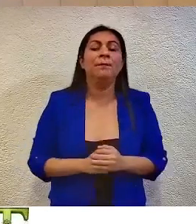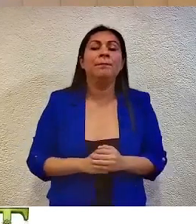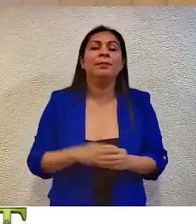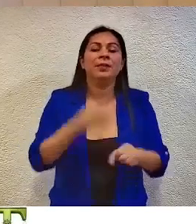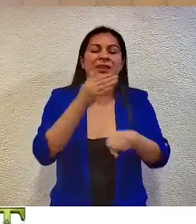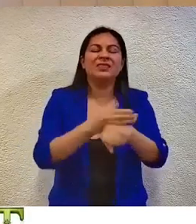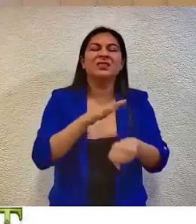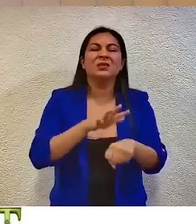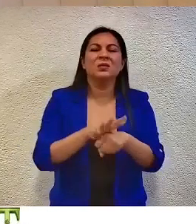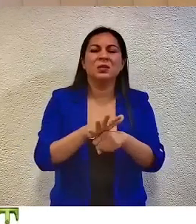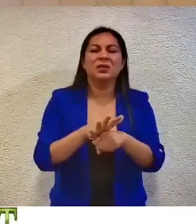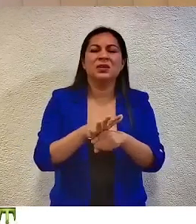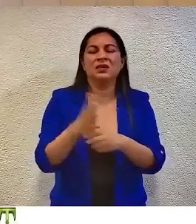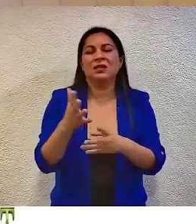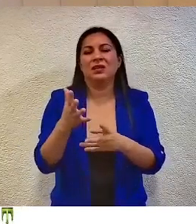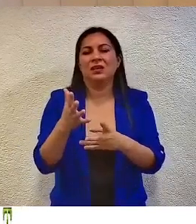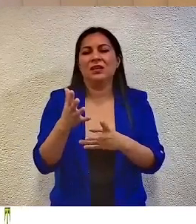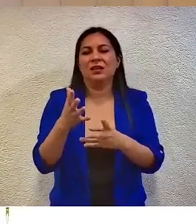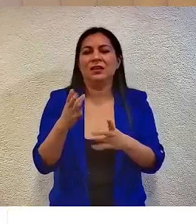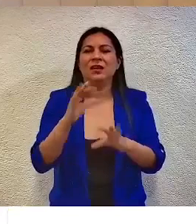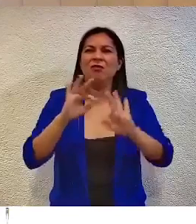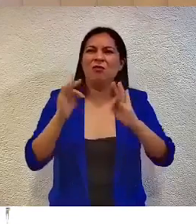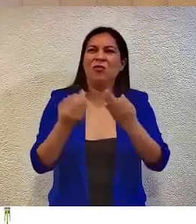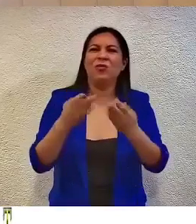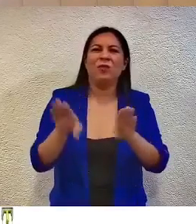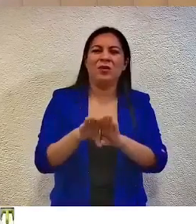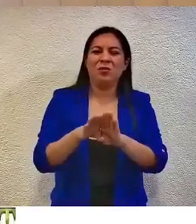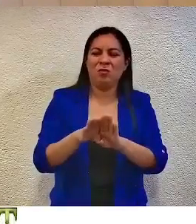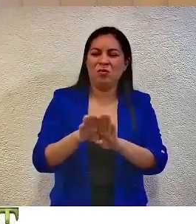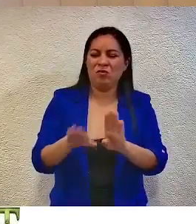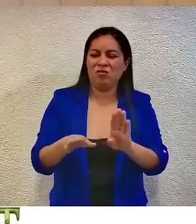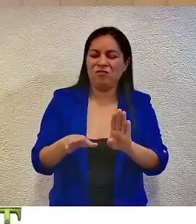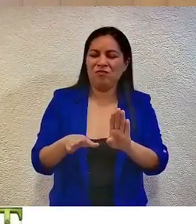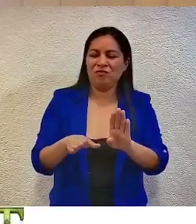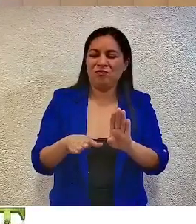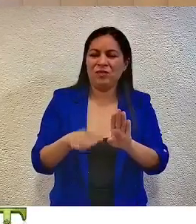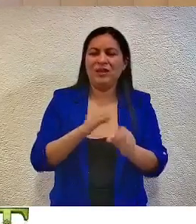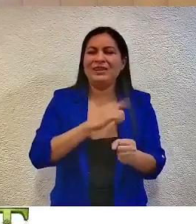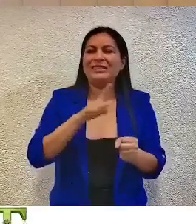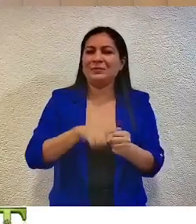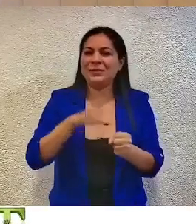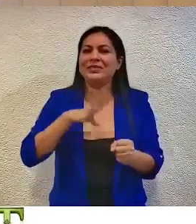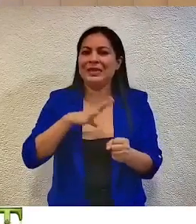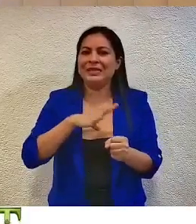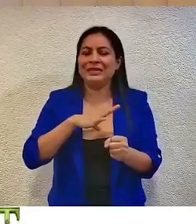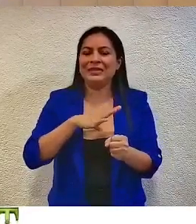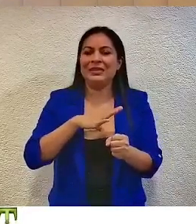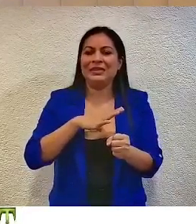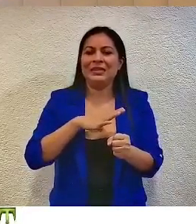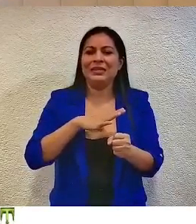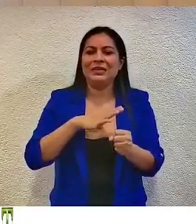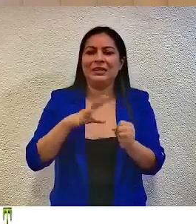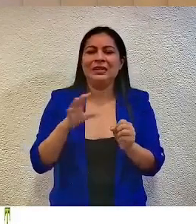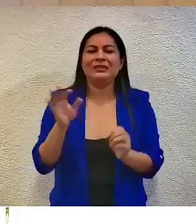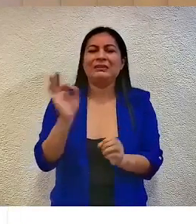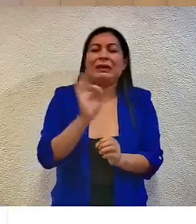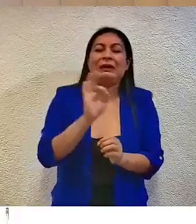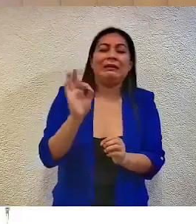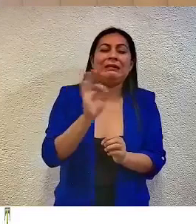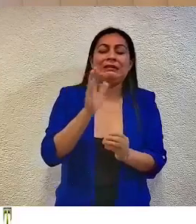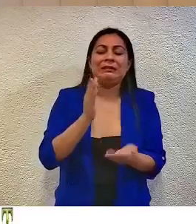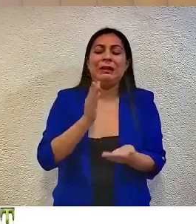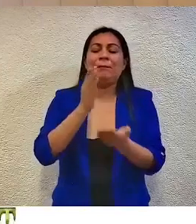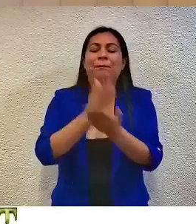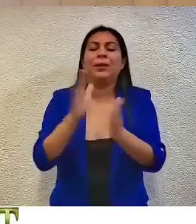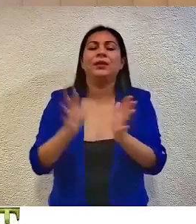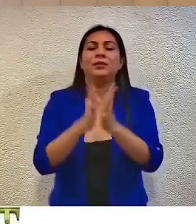infracción y ámbito en el que impacte, lo que en el caso concreto sé que tiene que la conducta es la supuesta asistencia de la gobernadora